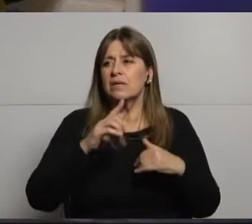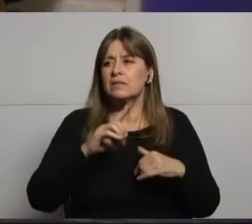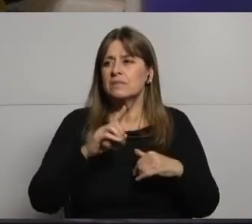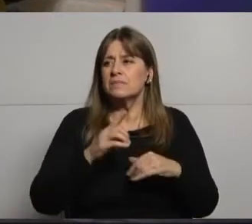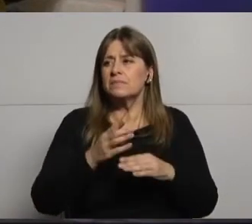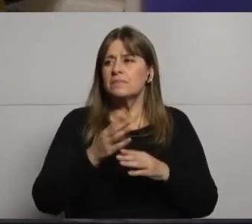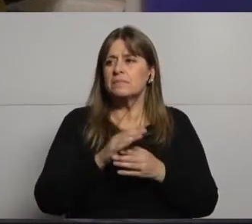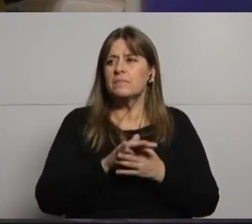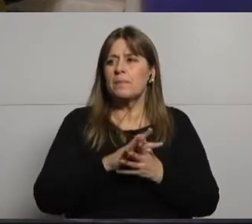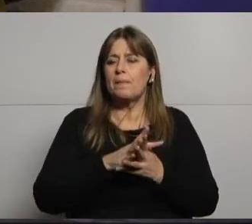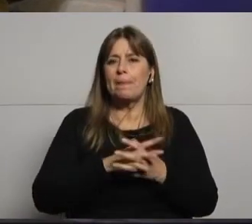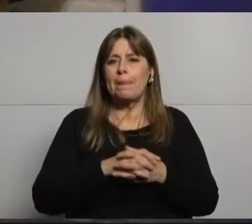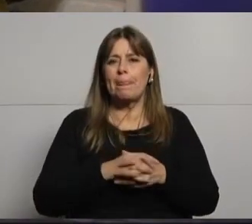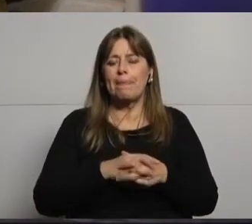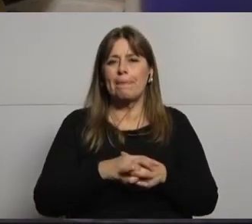para atrás.